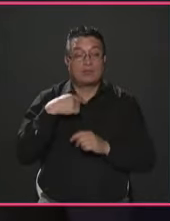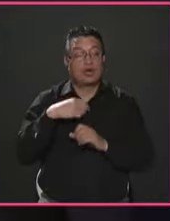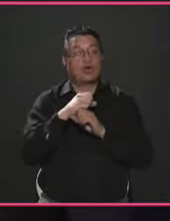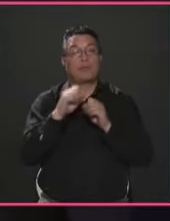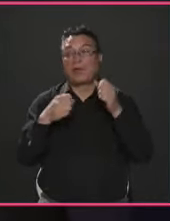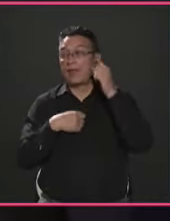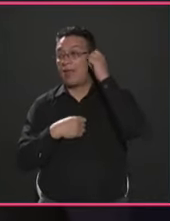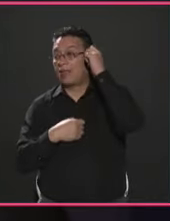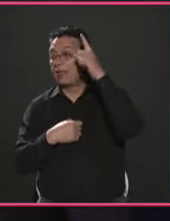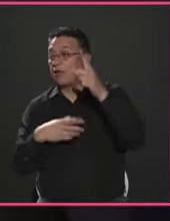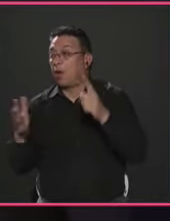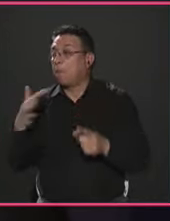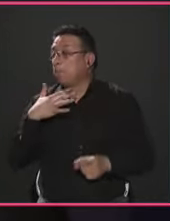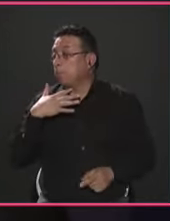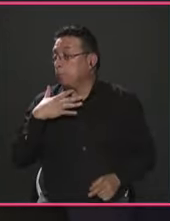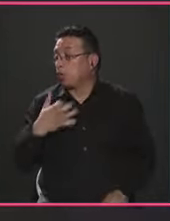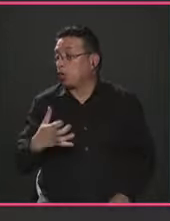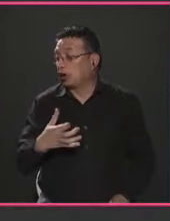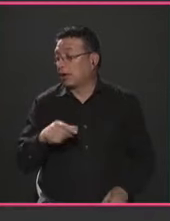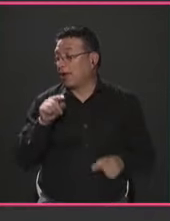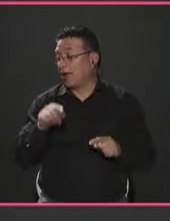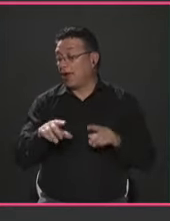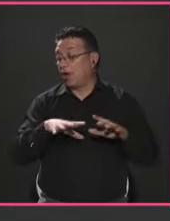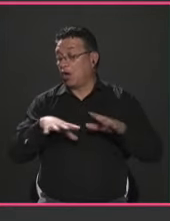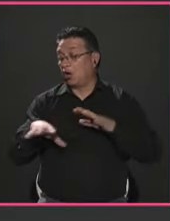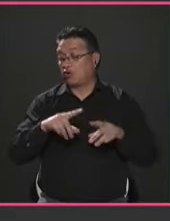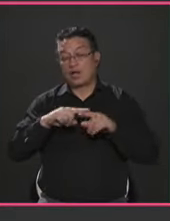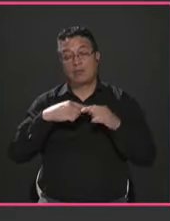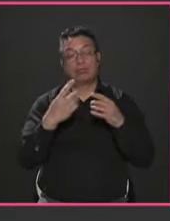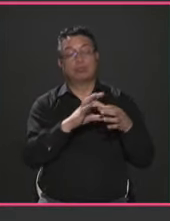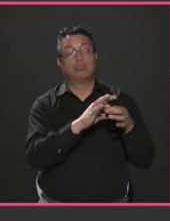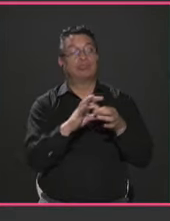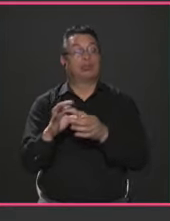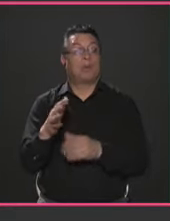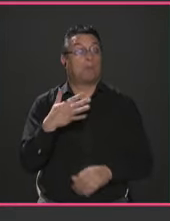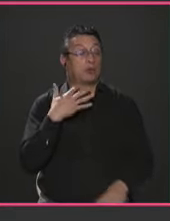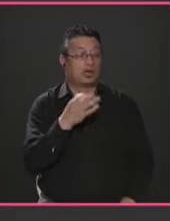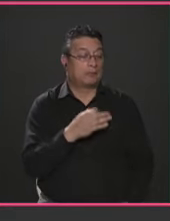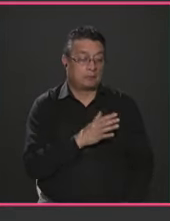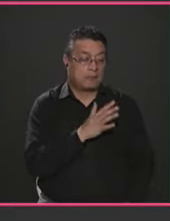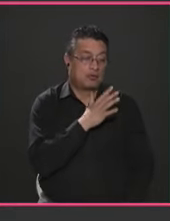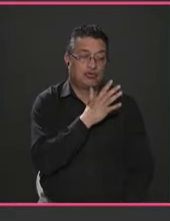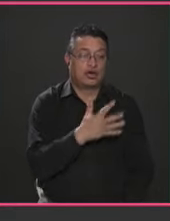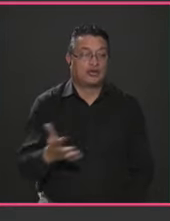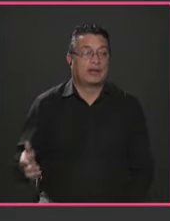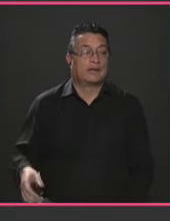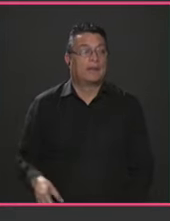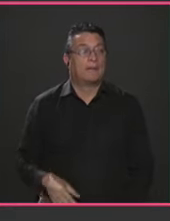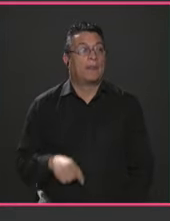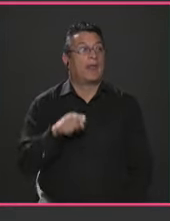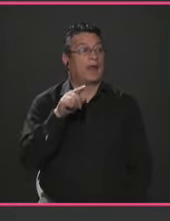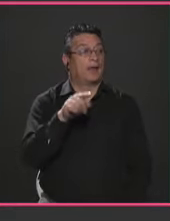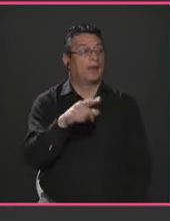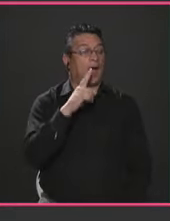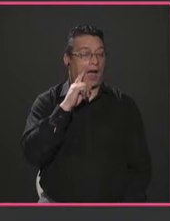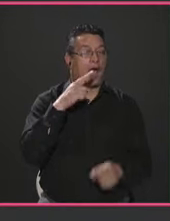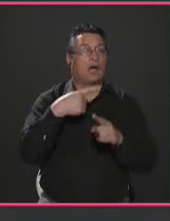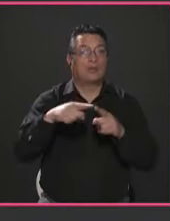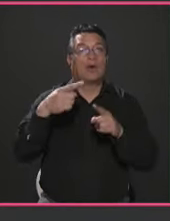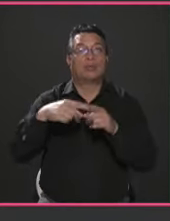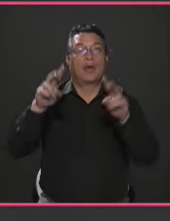Por qué están ocurriendo esas cosas entonces aún hay más temas